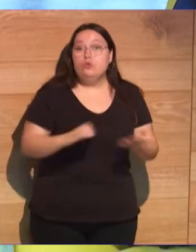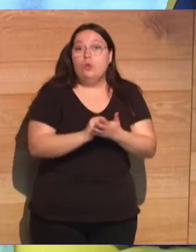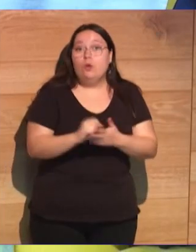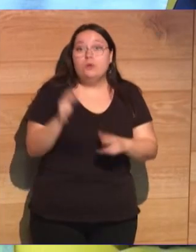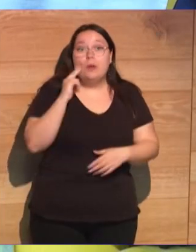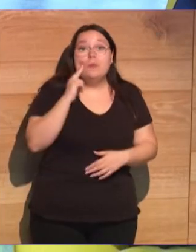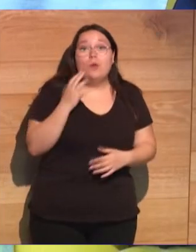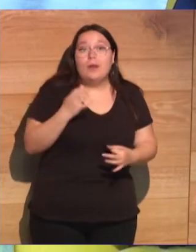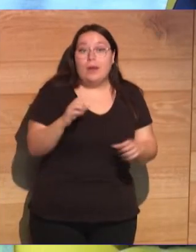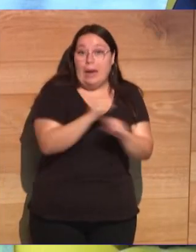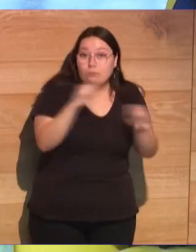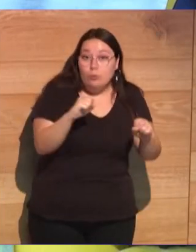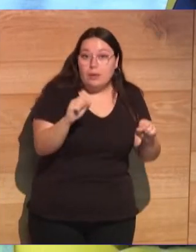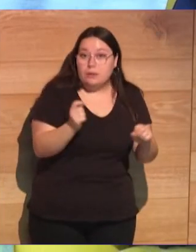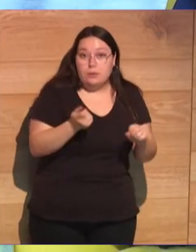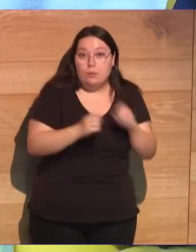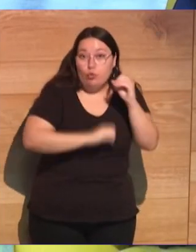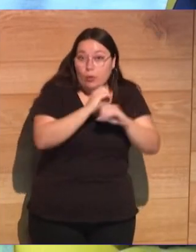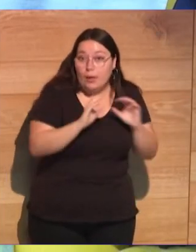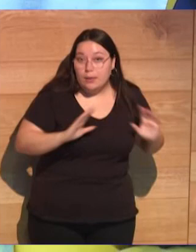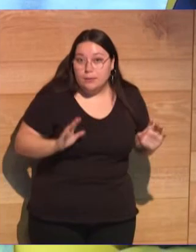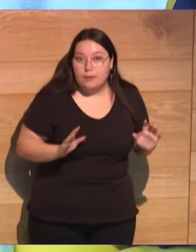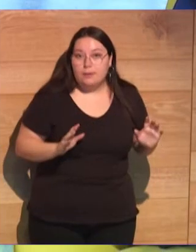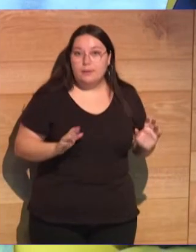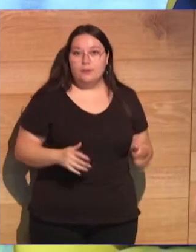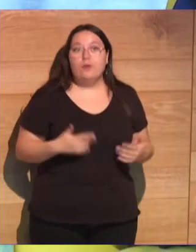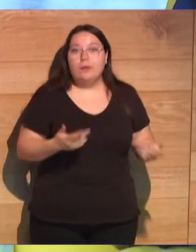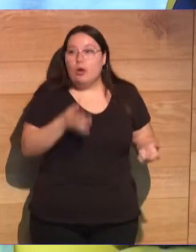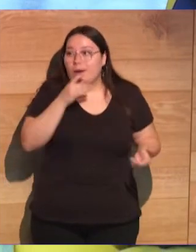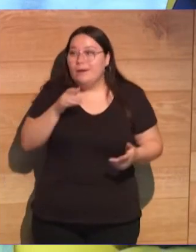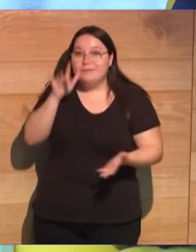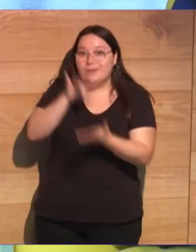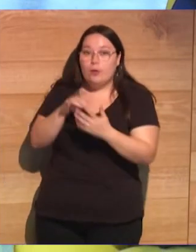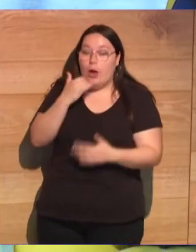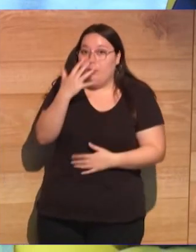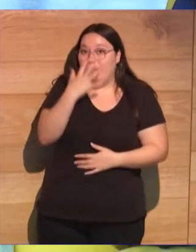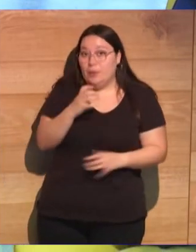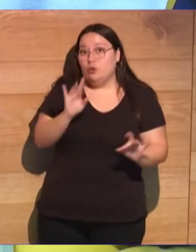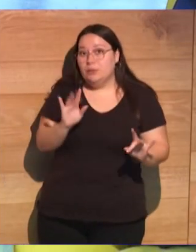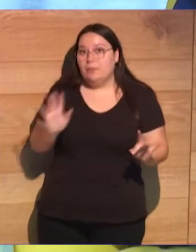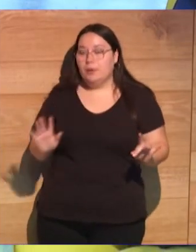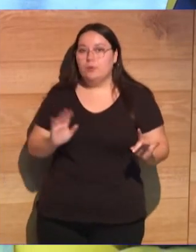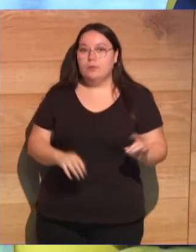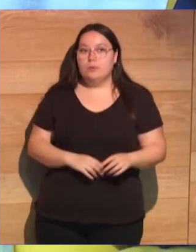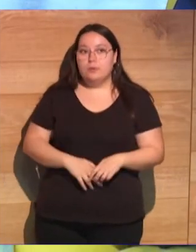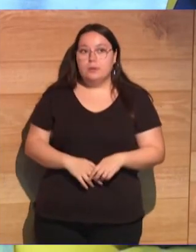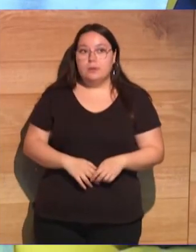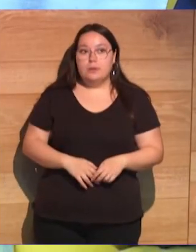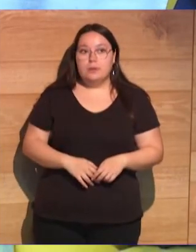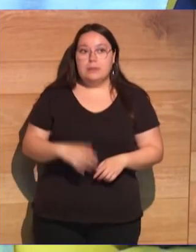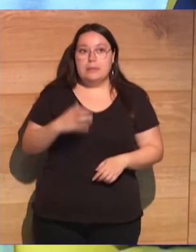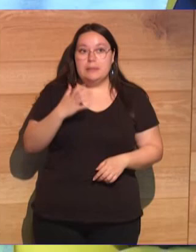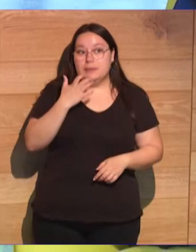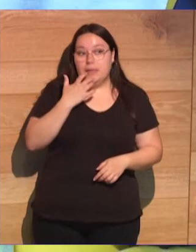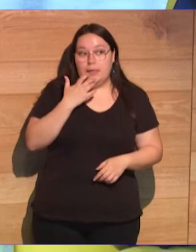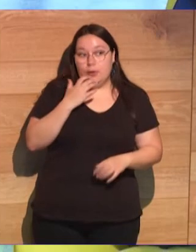más. Entonces creo que está pasando no algo tan dramático, pero en cierto modo creo que si no terminamos de